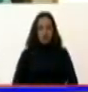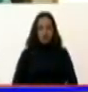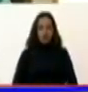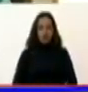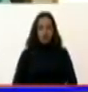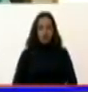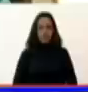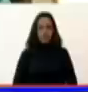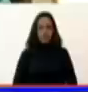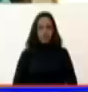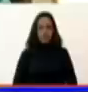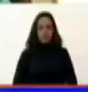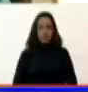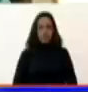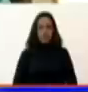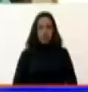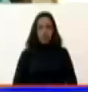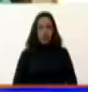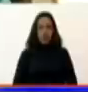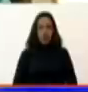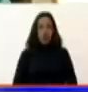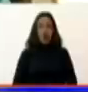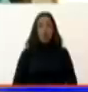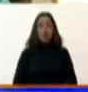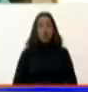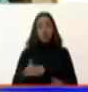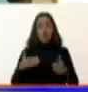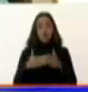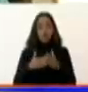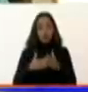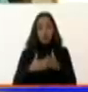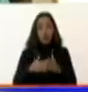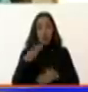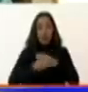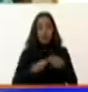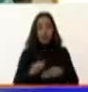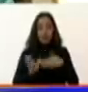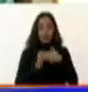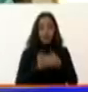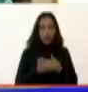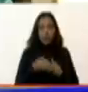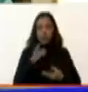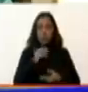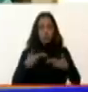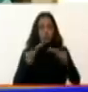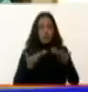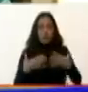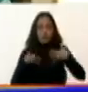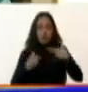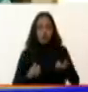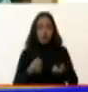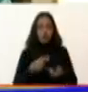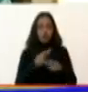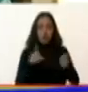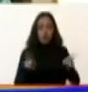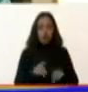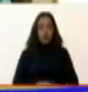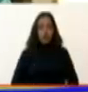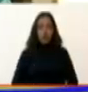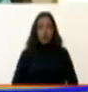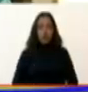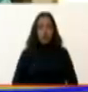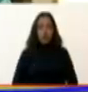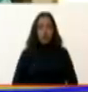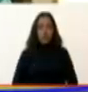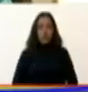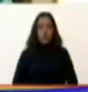salvaje, contra la privatización y la negación de la salud pública, contra la privatización y la